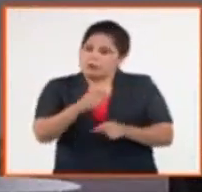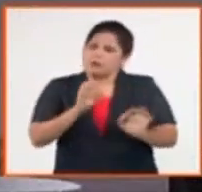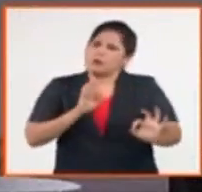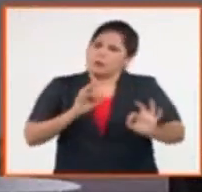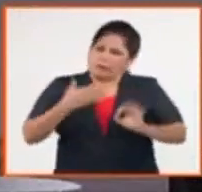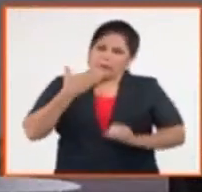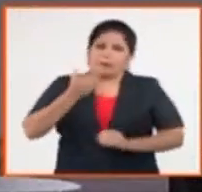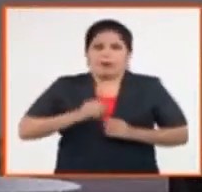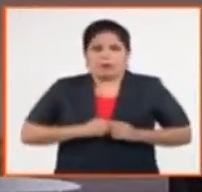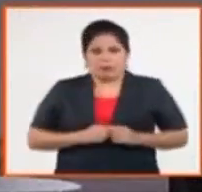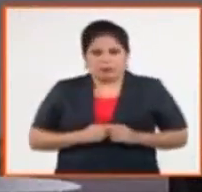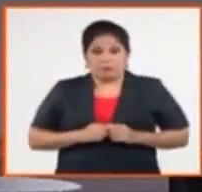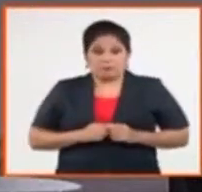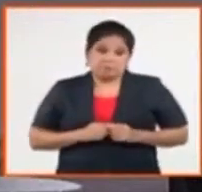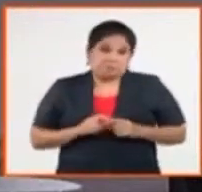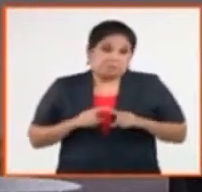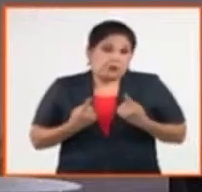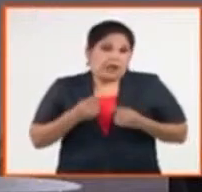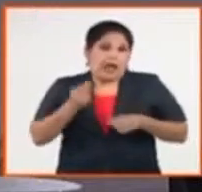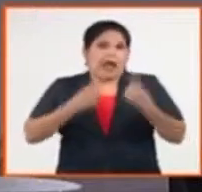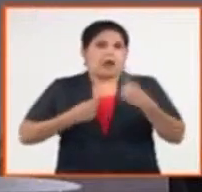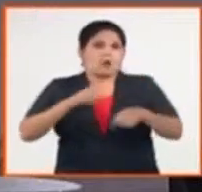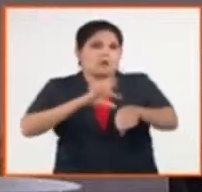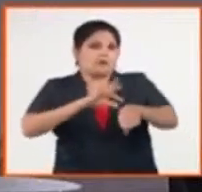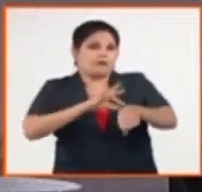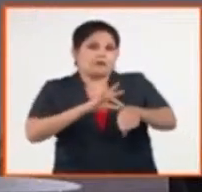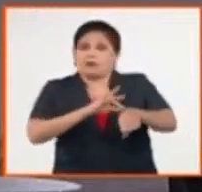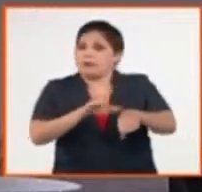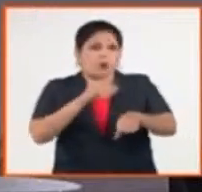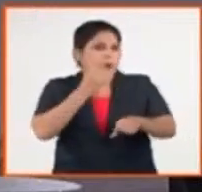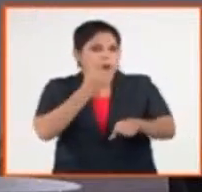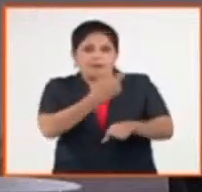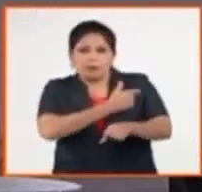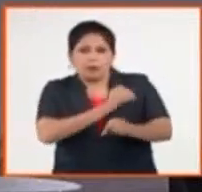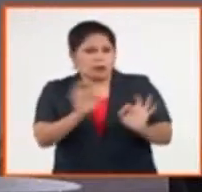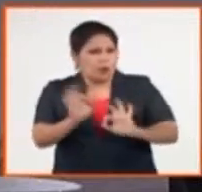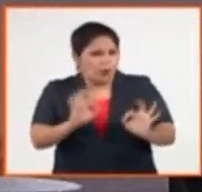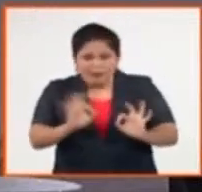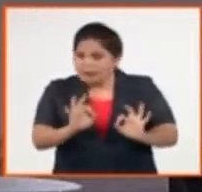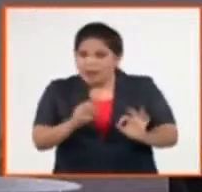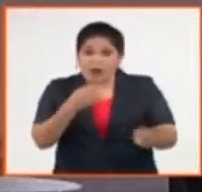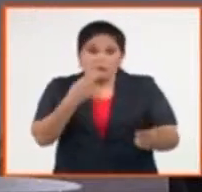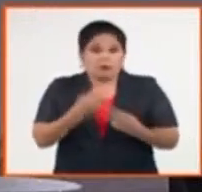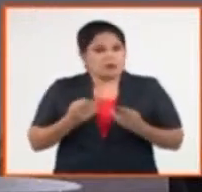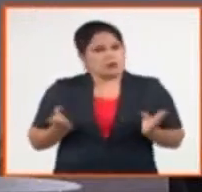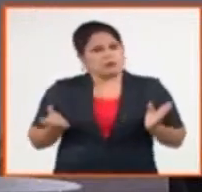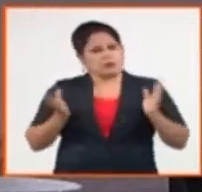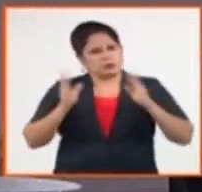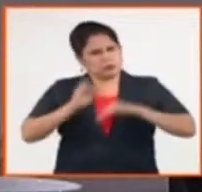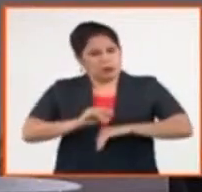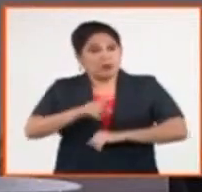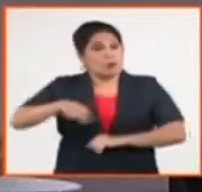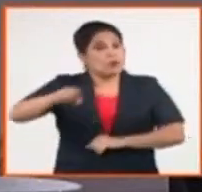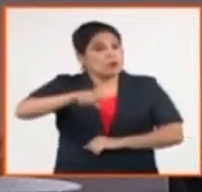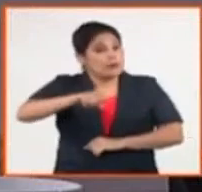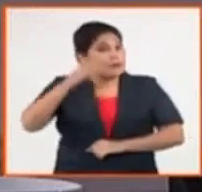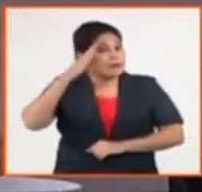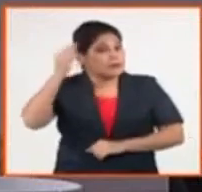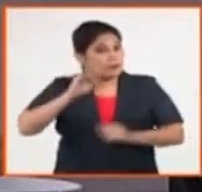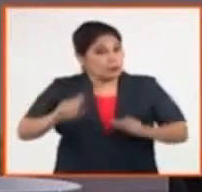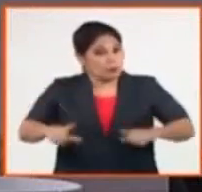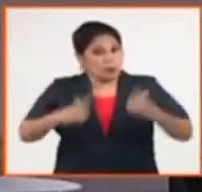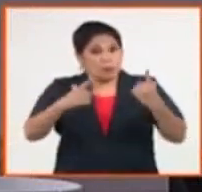posible vacunados al menos con una primera dosis, no nos puede llevar a la confianza. Y no podemos dejar de cumplir las